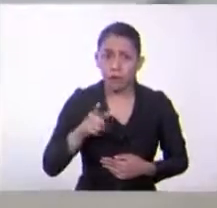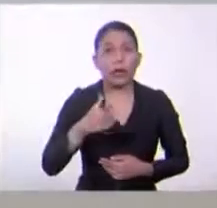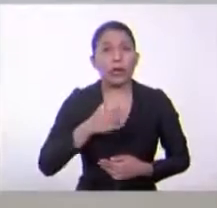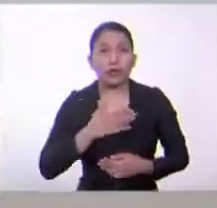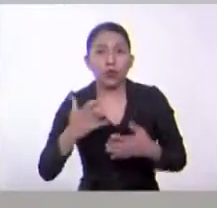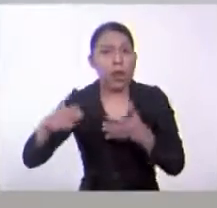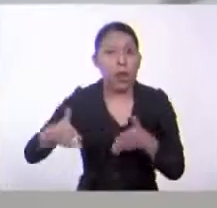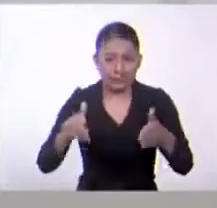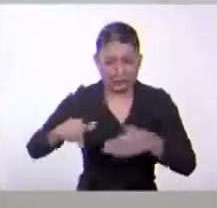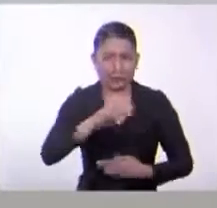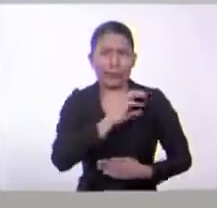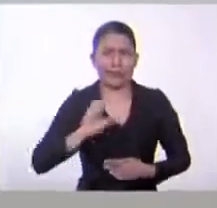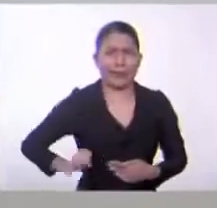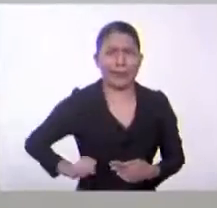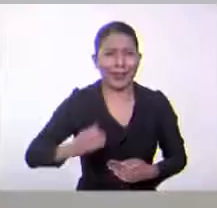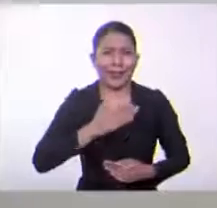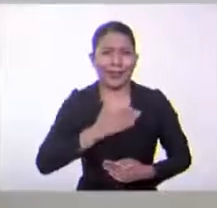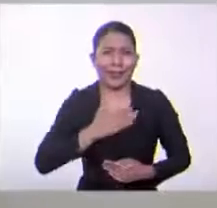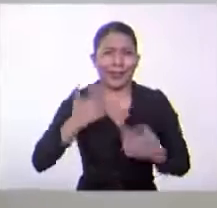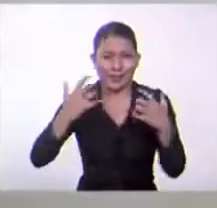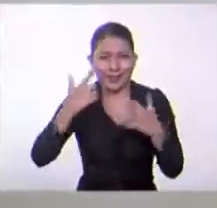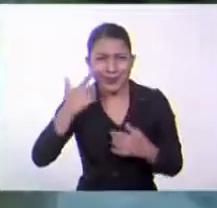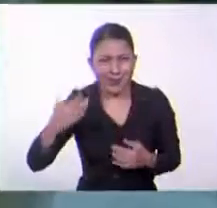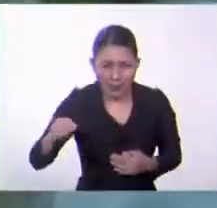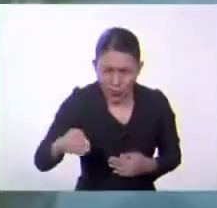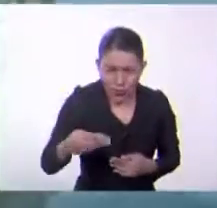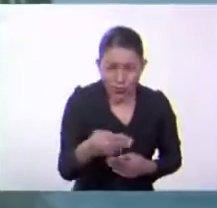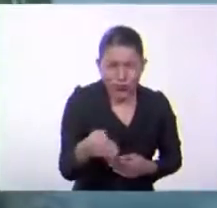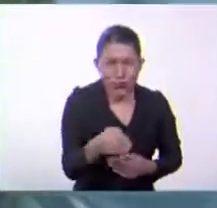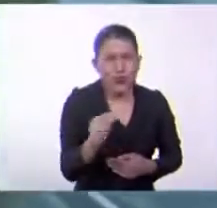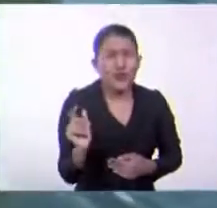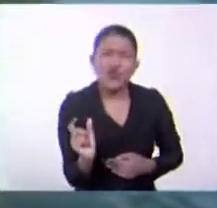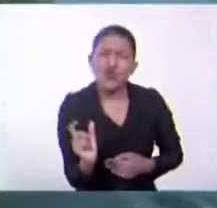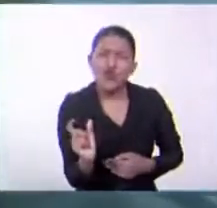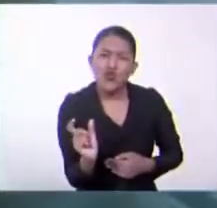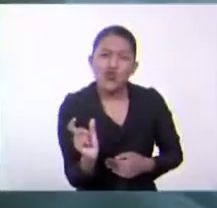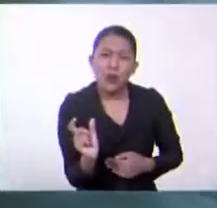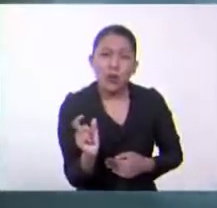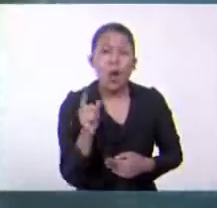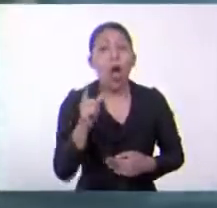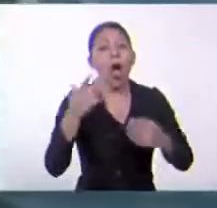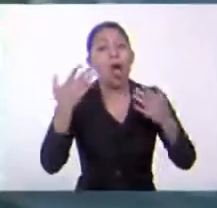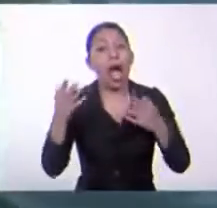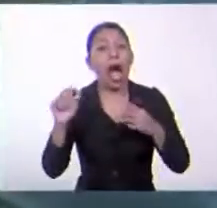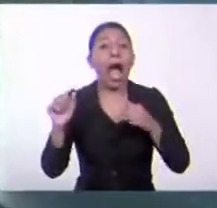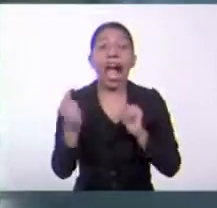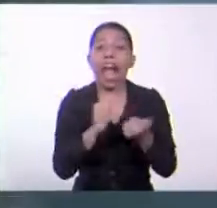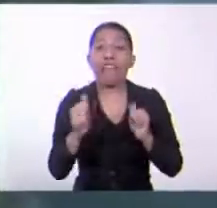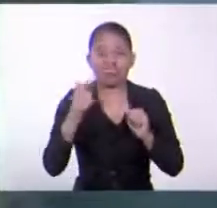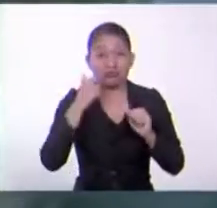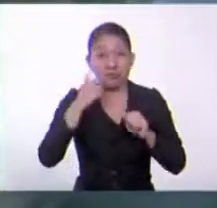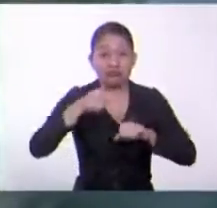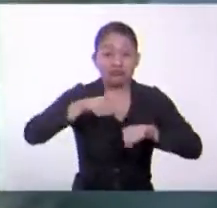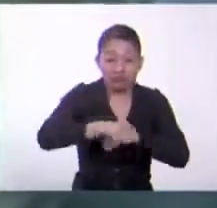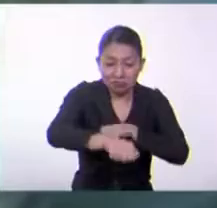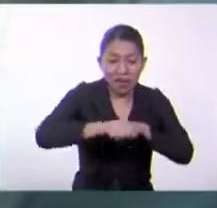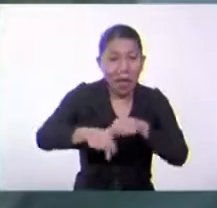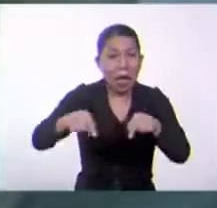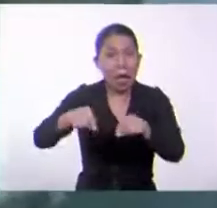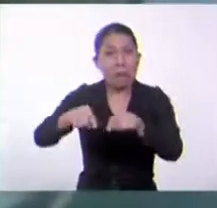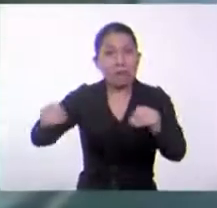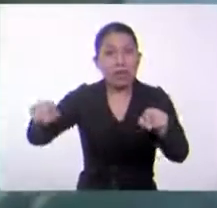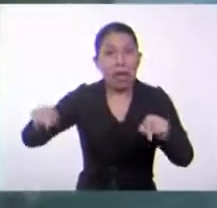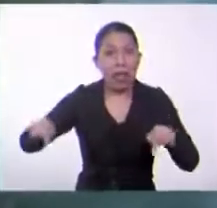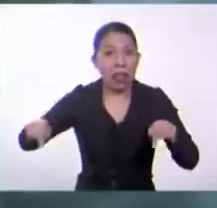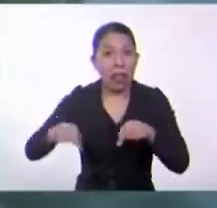de nuestro país, aunque también podemos encontrarlo en barriles y pilas de muchas de las casas de